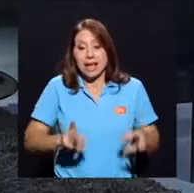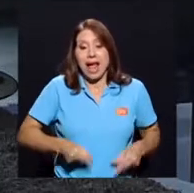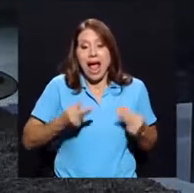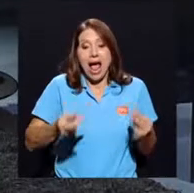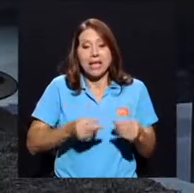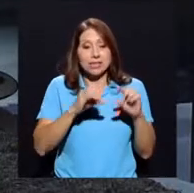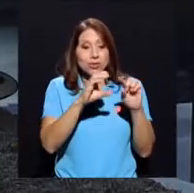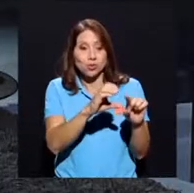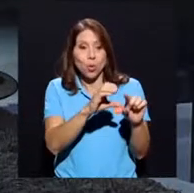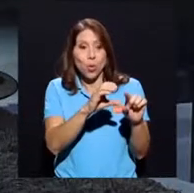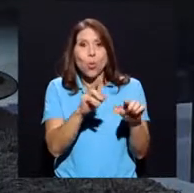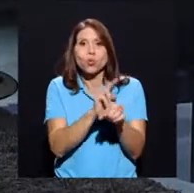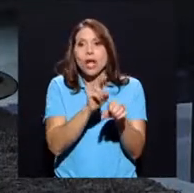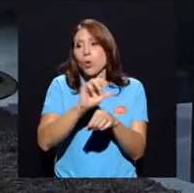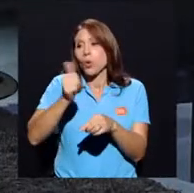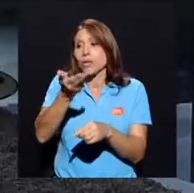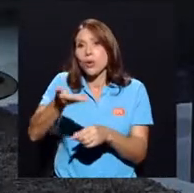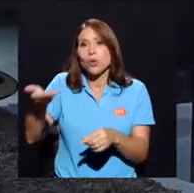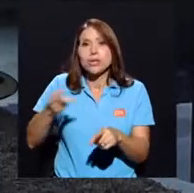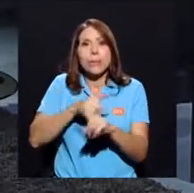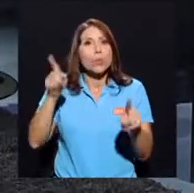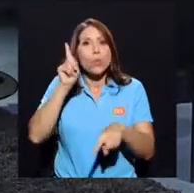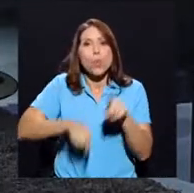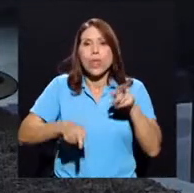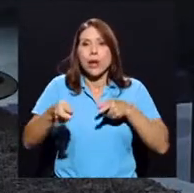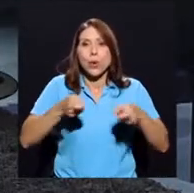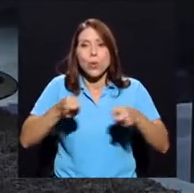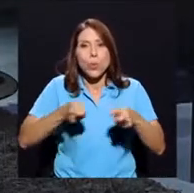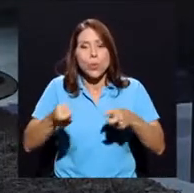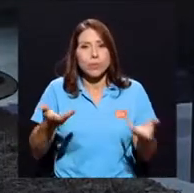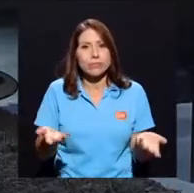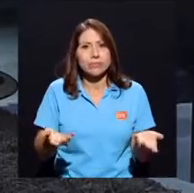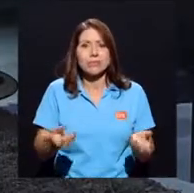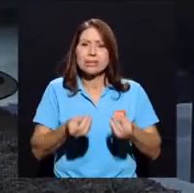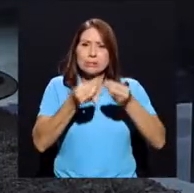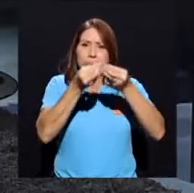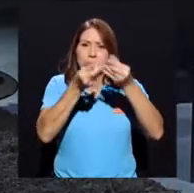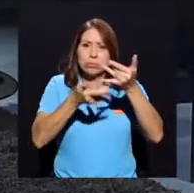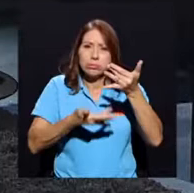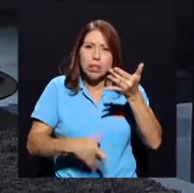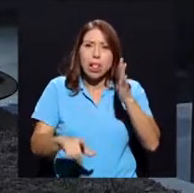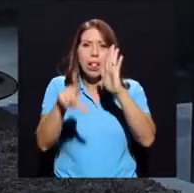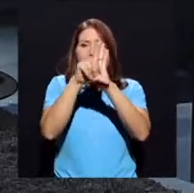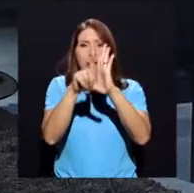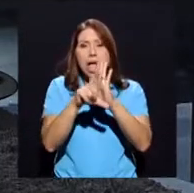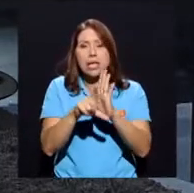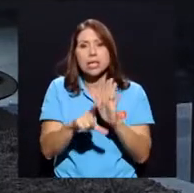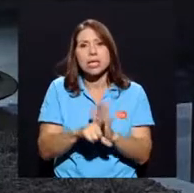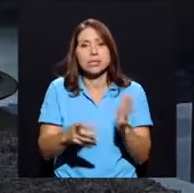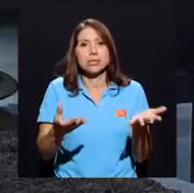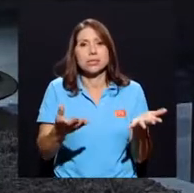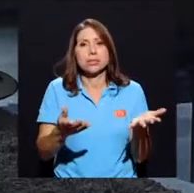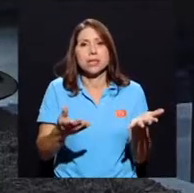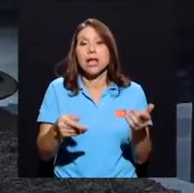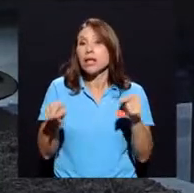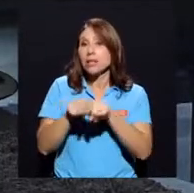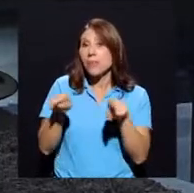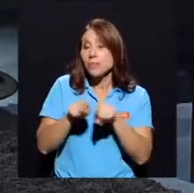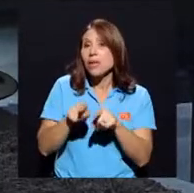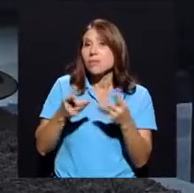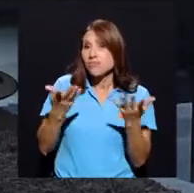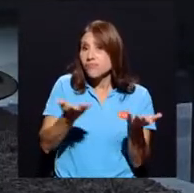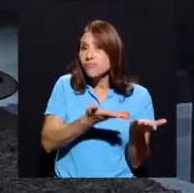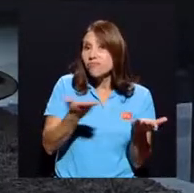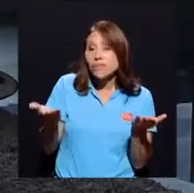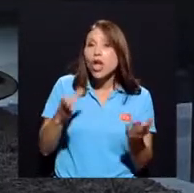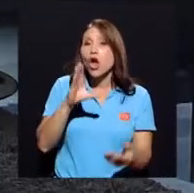sobre el cual no tiene control la cantidad de leyes que tiene el tema digamos otro que todo el mundo conoce el